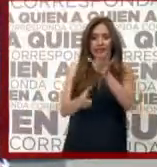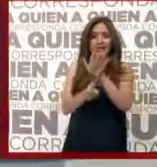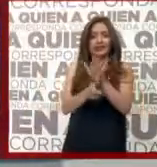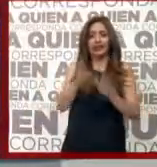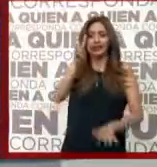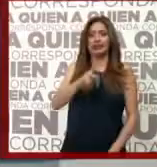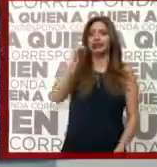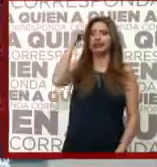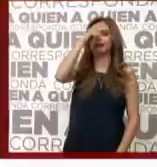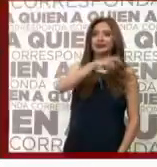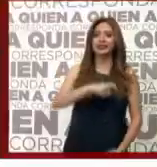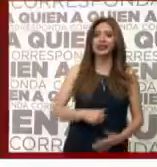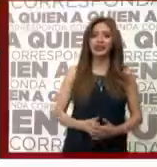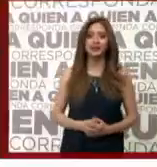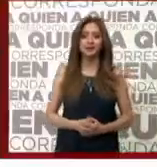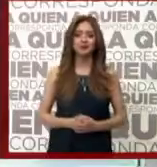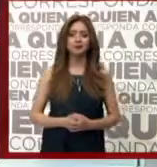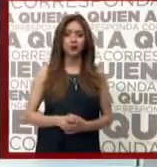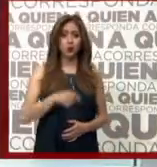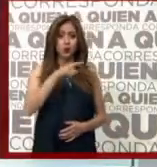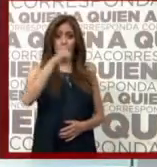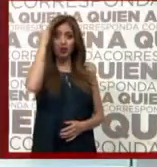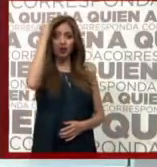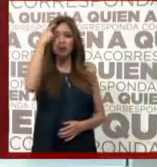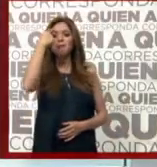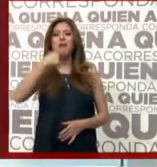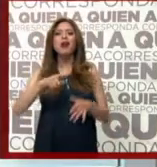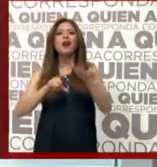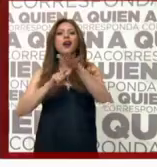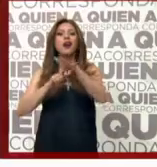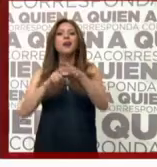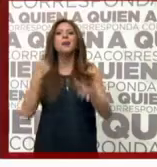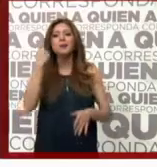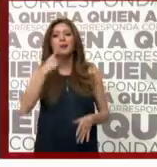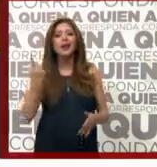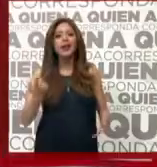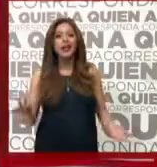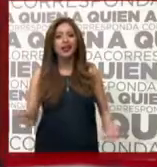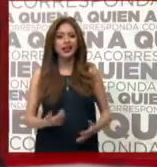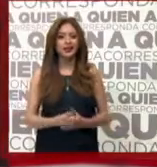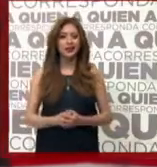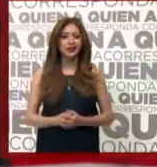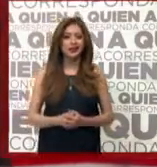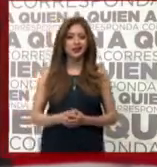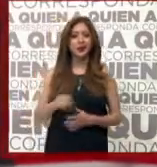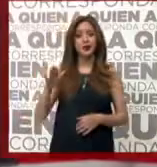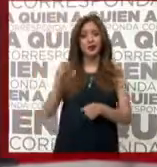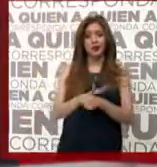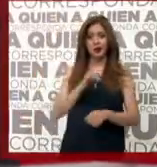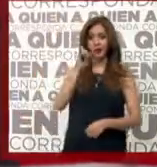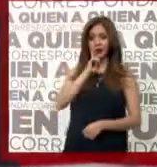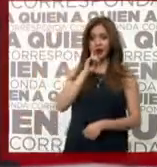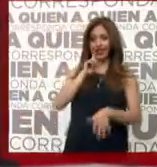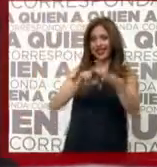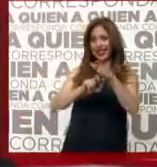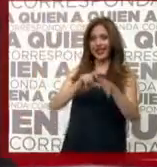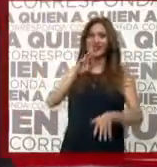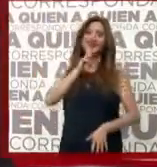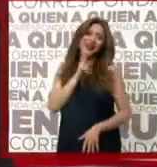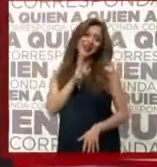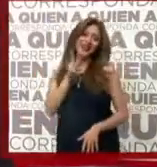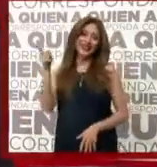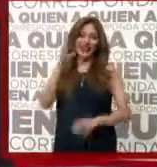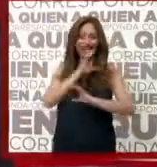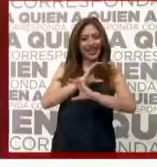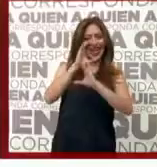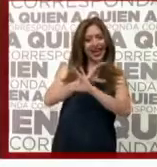déjeme decir. A ver, ¿con tu estatura para qué quieres tacones? Porque las mujeres en tacones se ven mejor, como dice